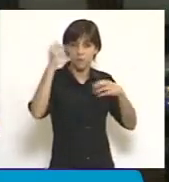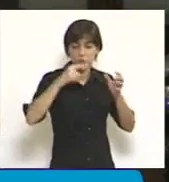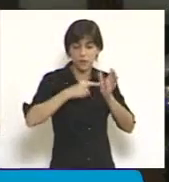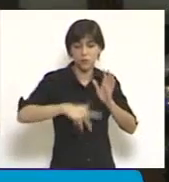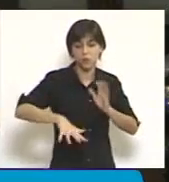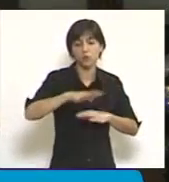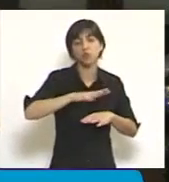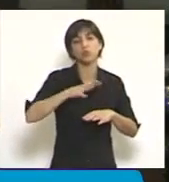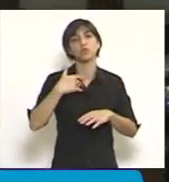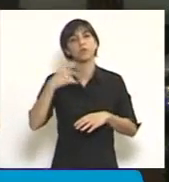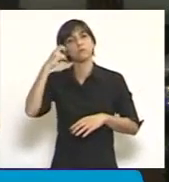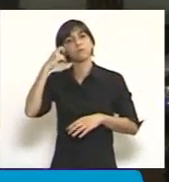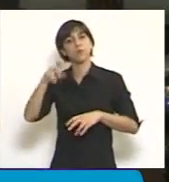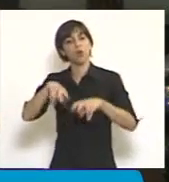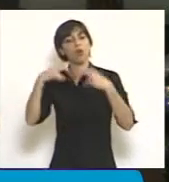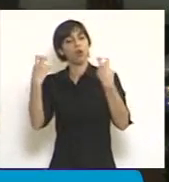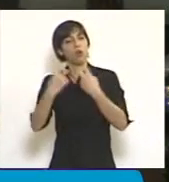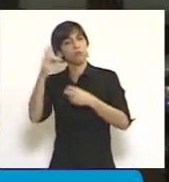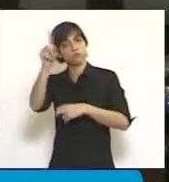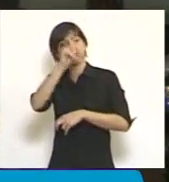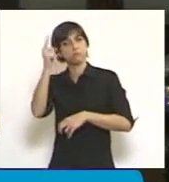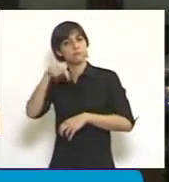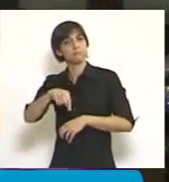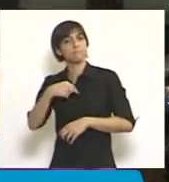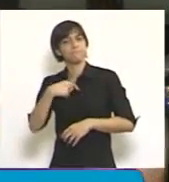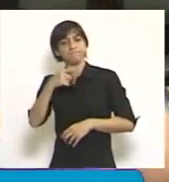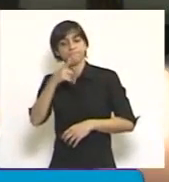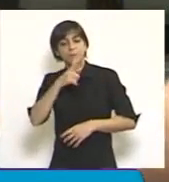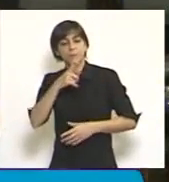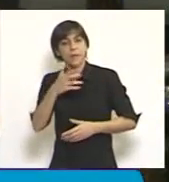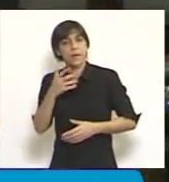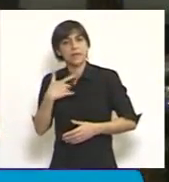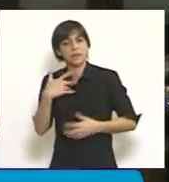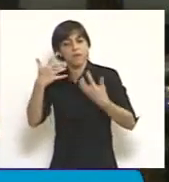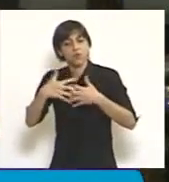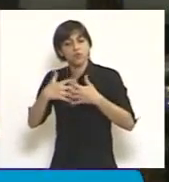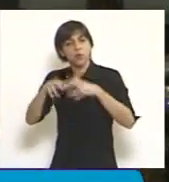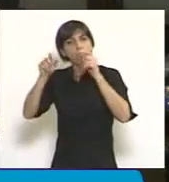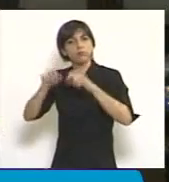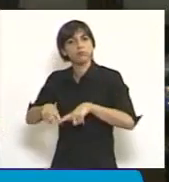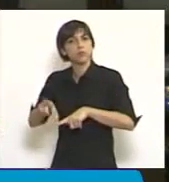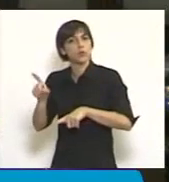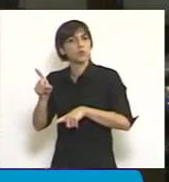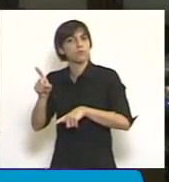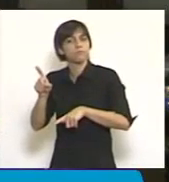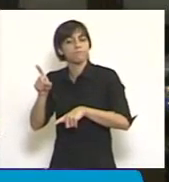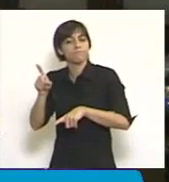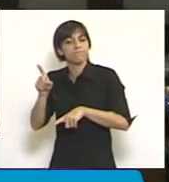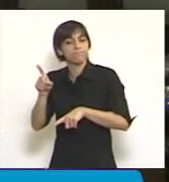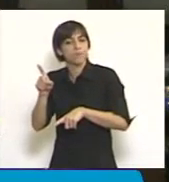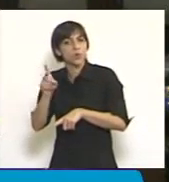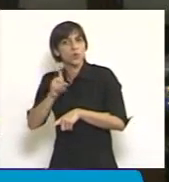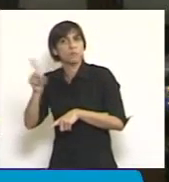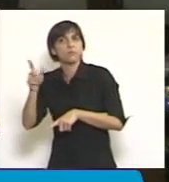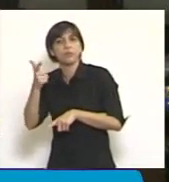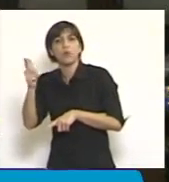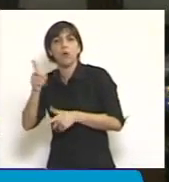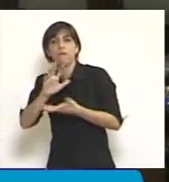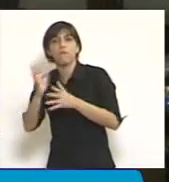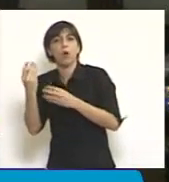transferida a la ciudad de Buenos Aires. Es más, personalmente creo que dado ese carácter inevitable y forzoso